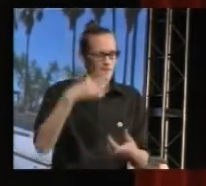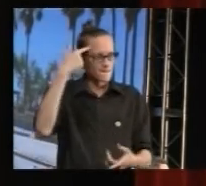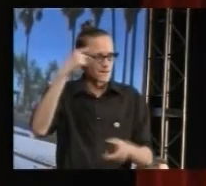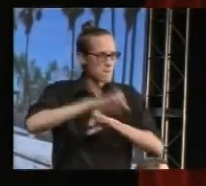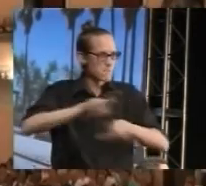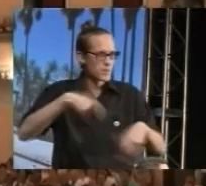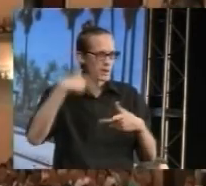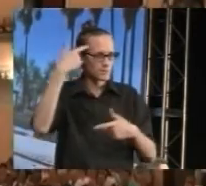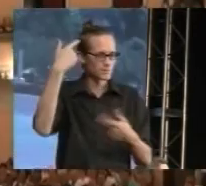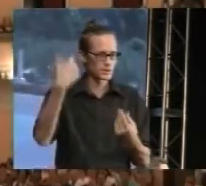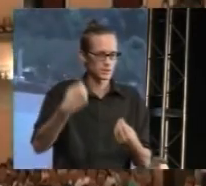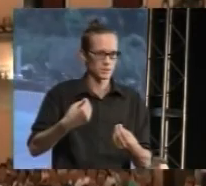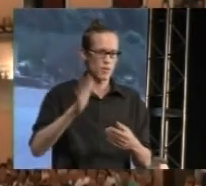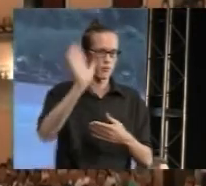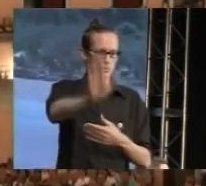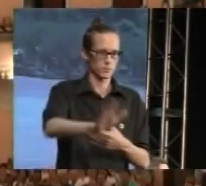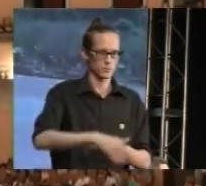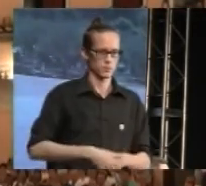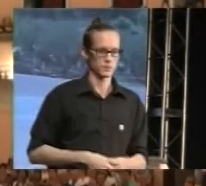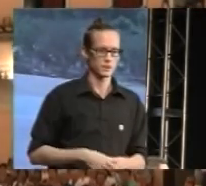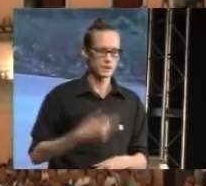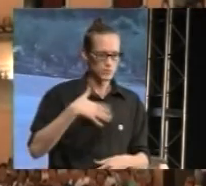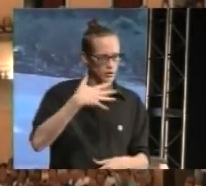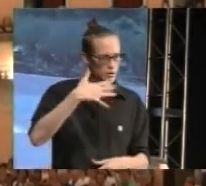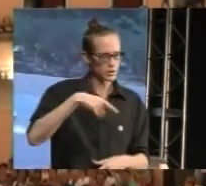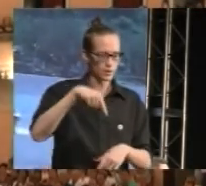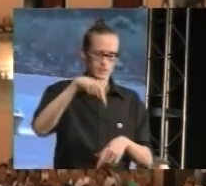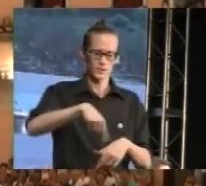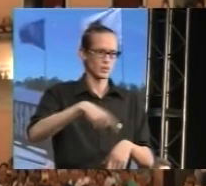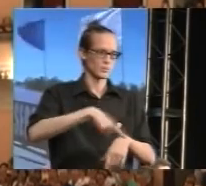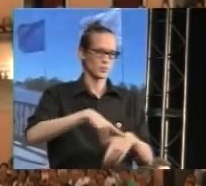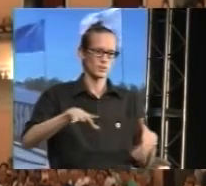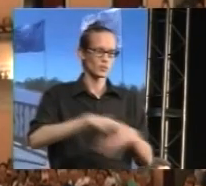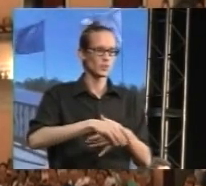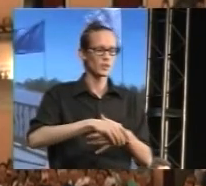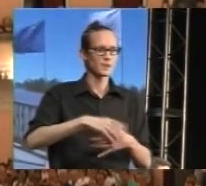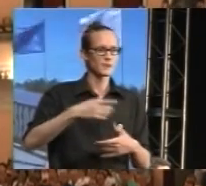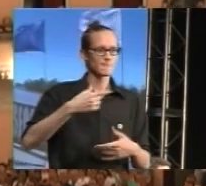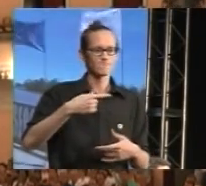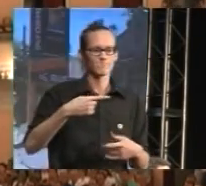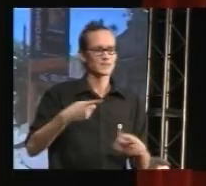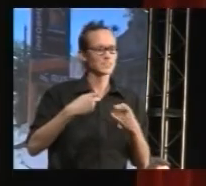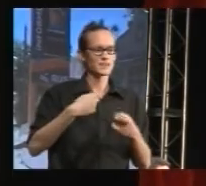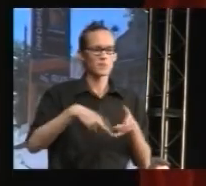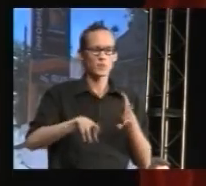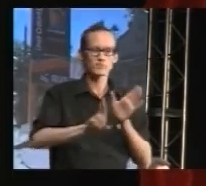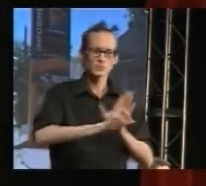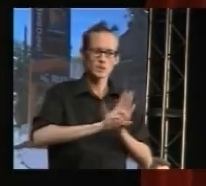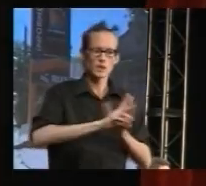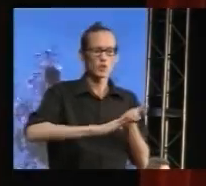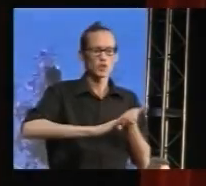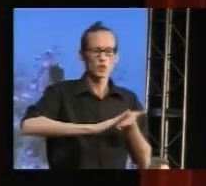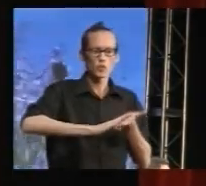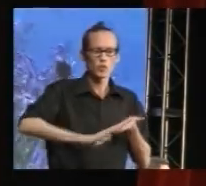planificación. Entiendo también que es tiempo y hora de establecer nuevas normas y mecanismos que regulen